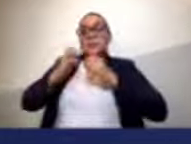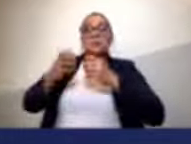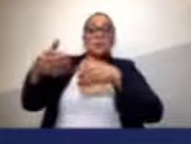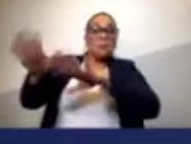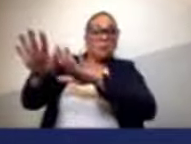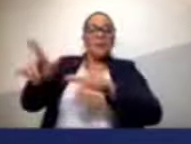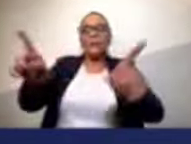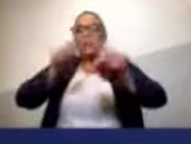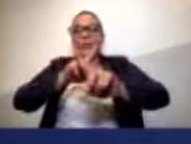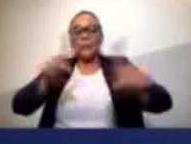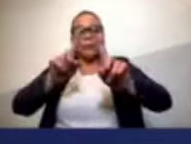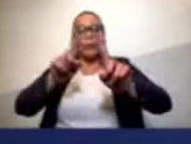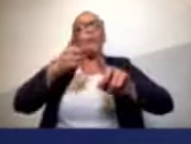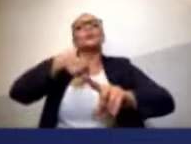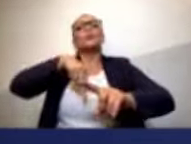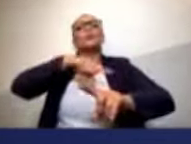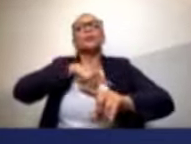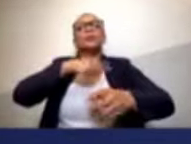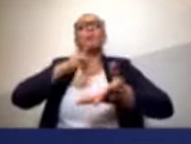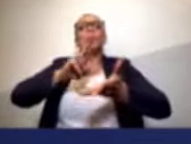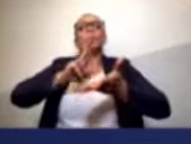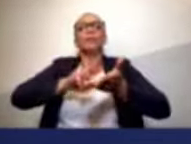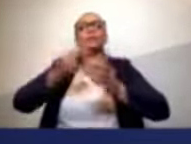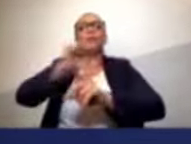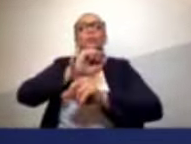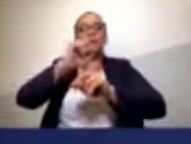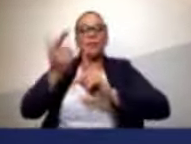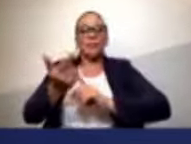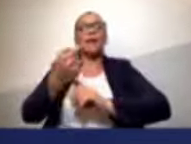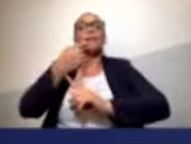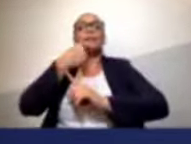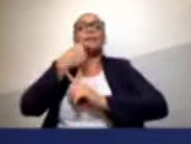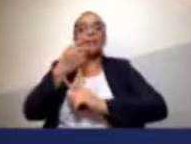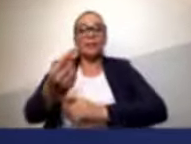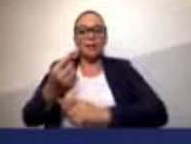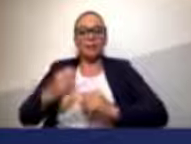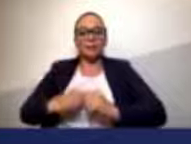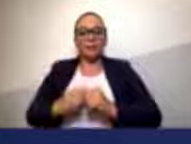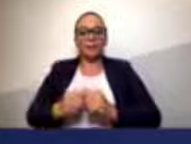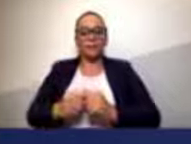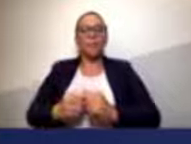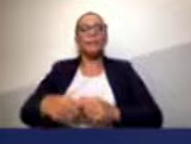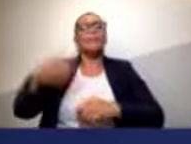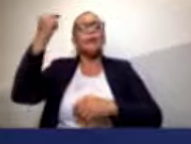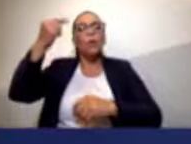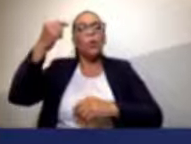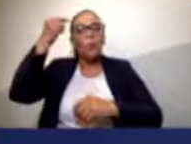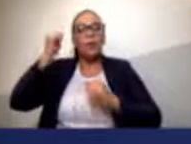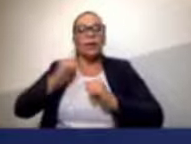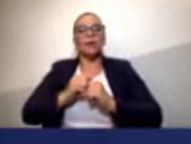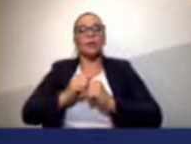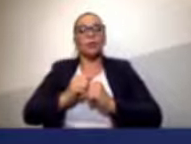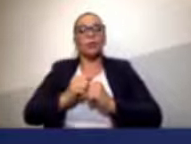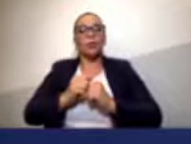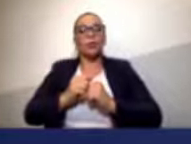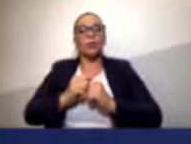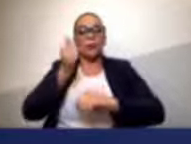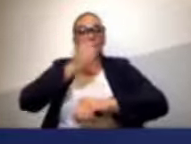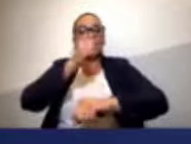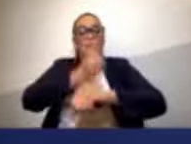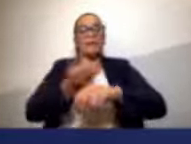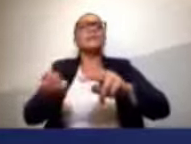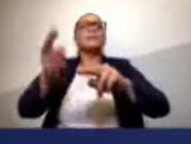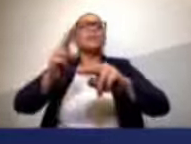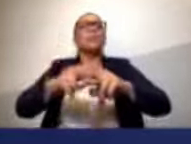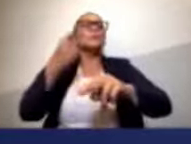No, porque nuestro contrato social dice que el gobierno pone impuestos